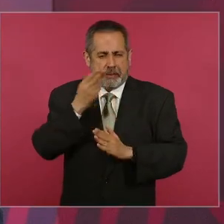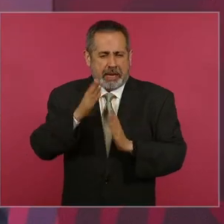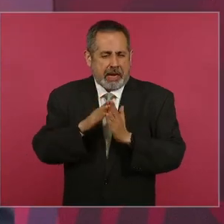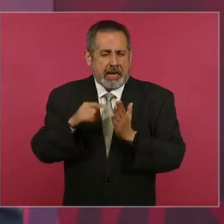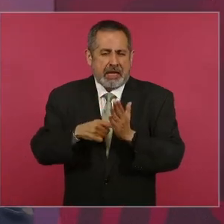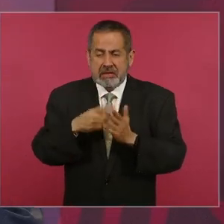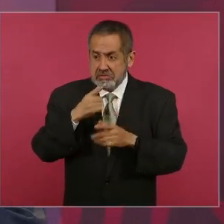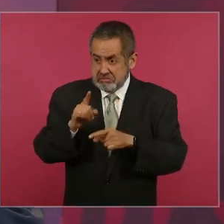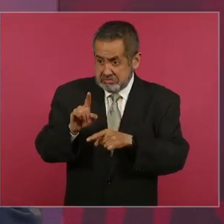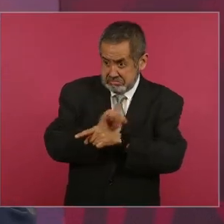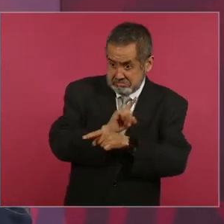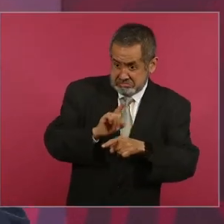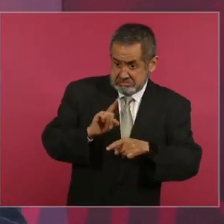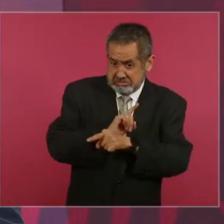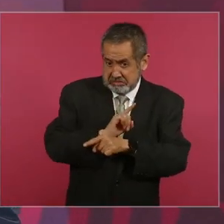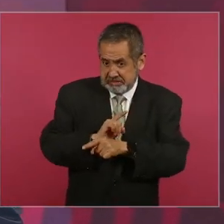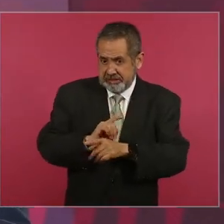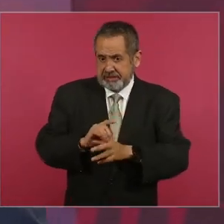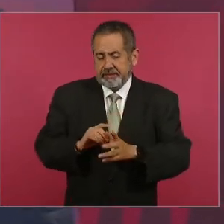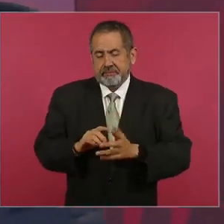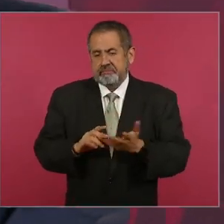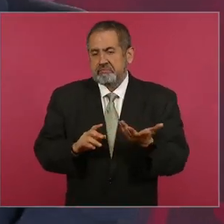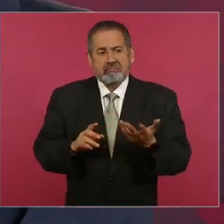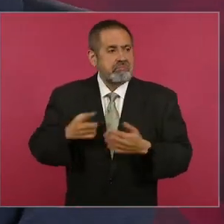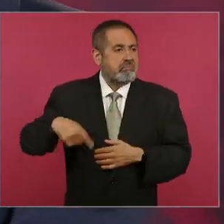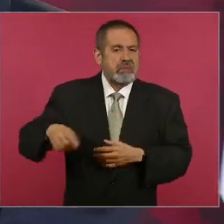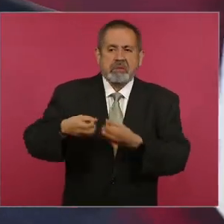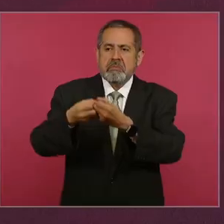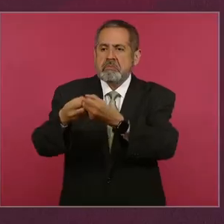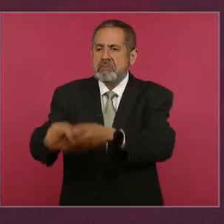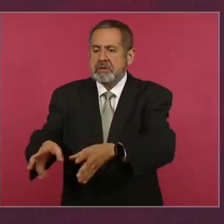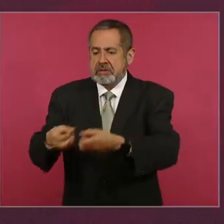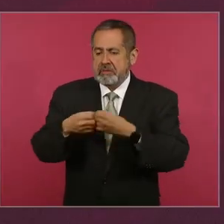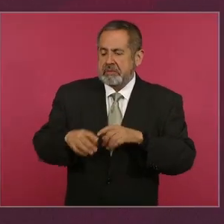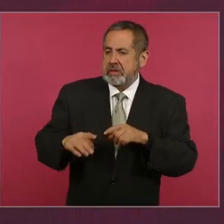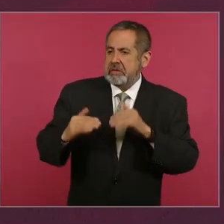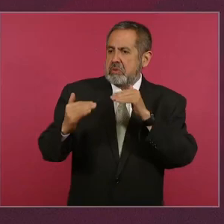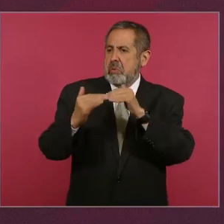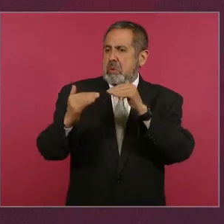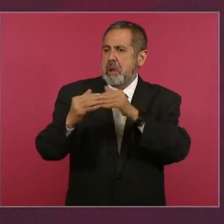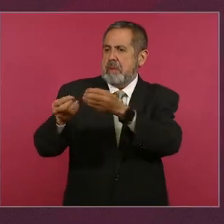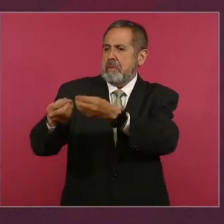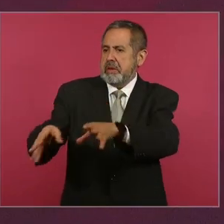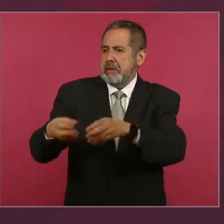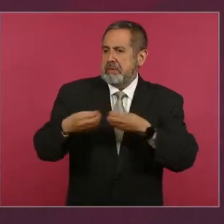nos íbamos a quedar tuertos o chimuelos todos.